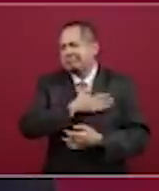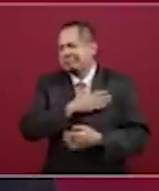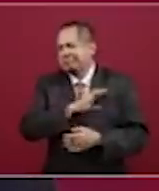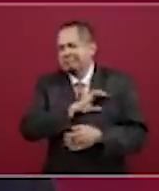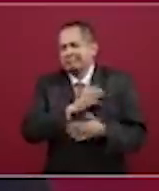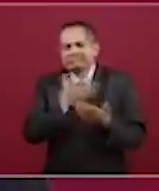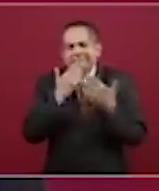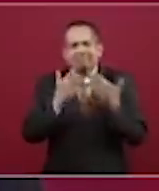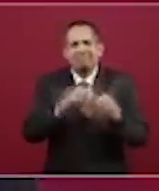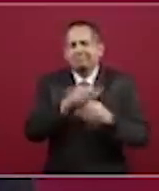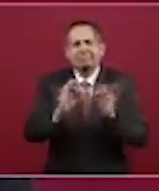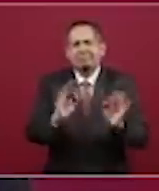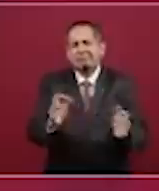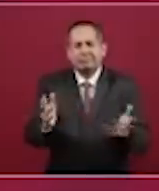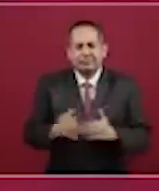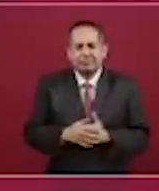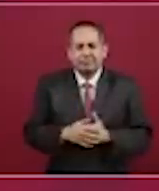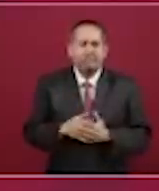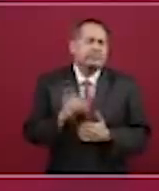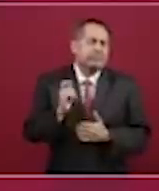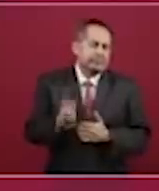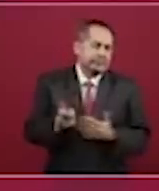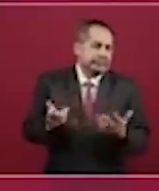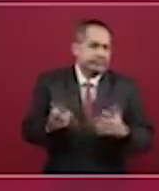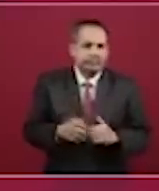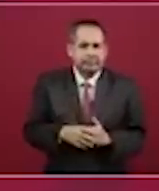todos y tenemos que